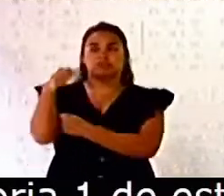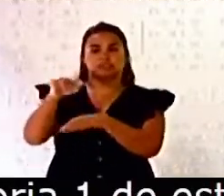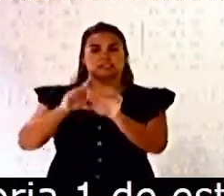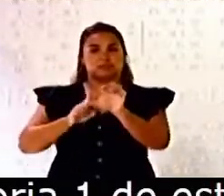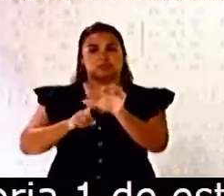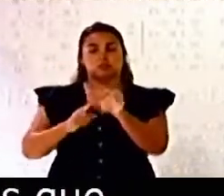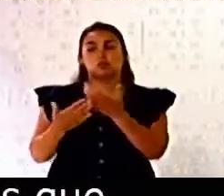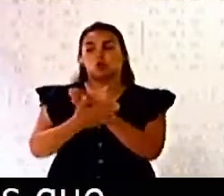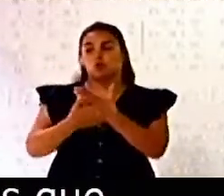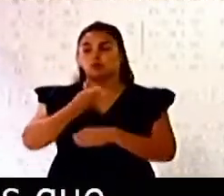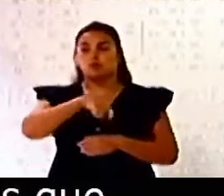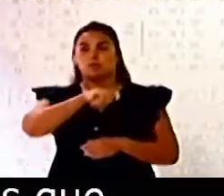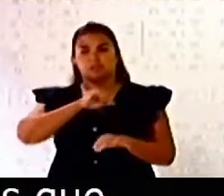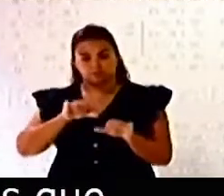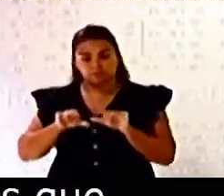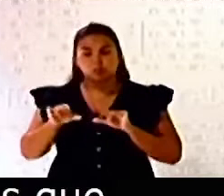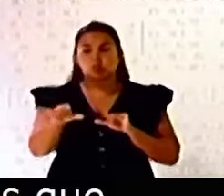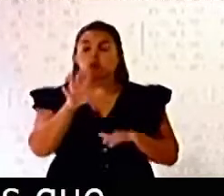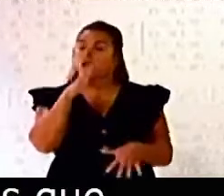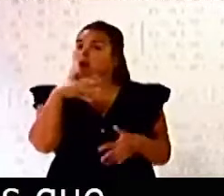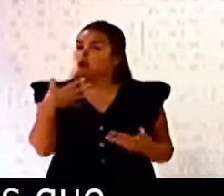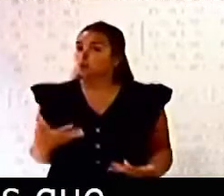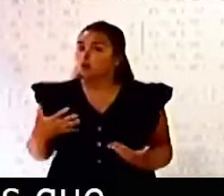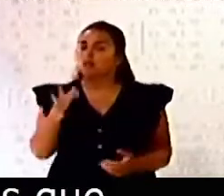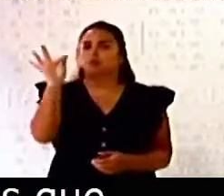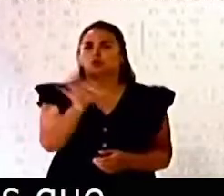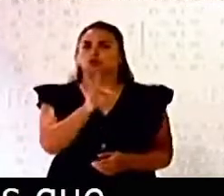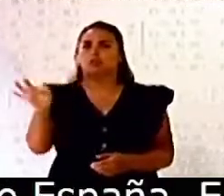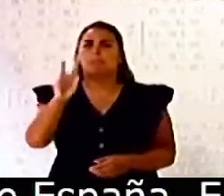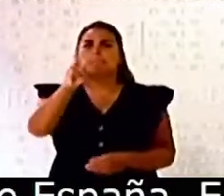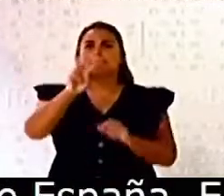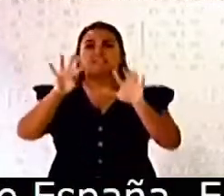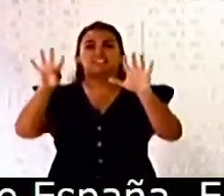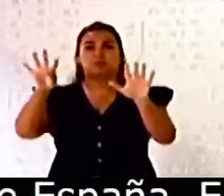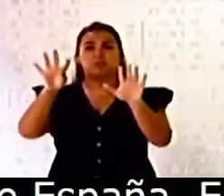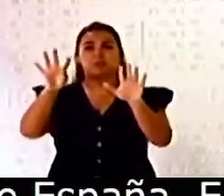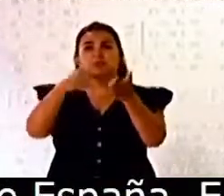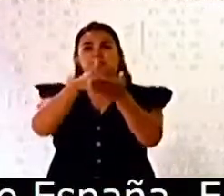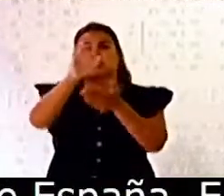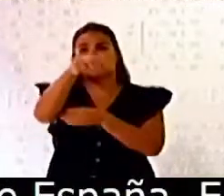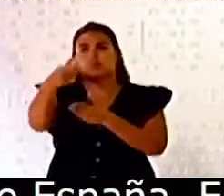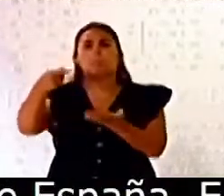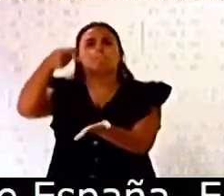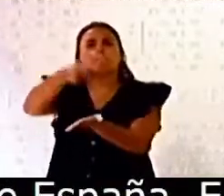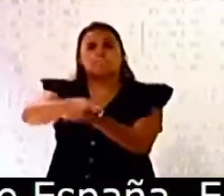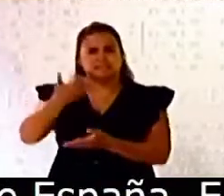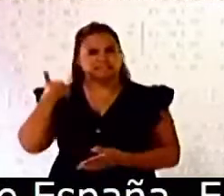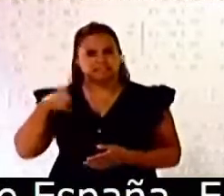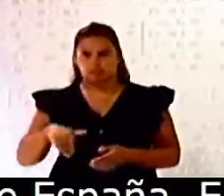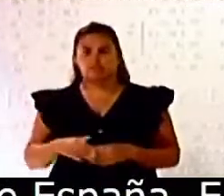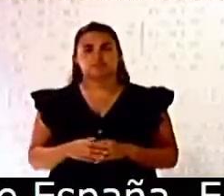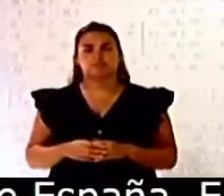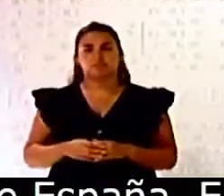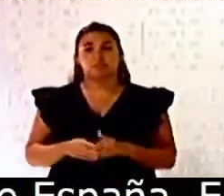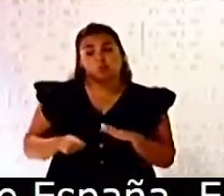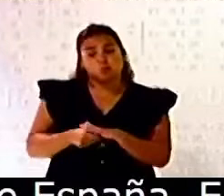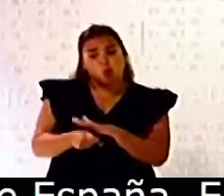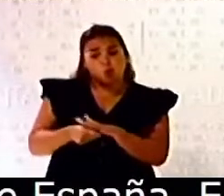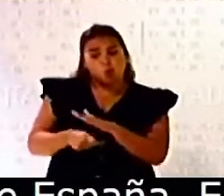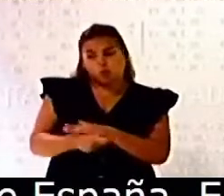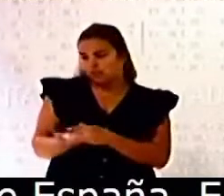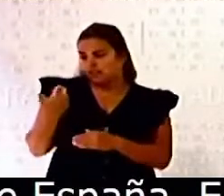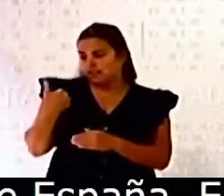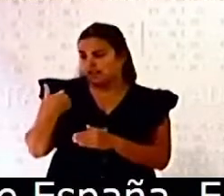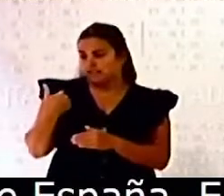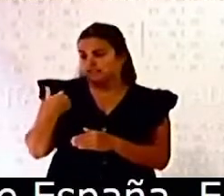el Gobierno de España? En estos momentos hay 29 millones de euros pagados y, además de las solicitudes que han llegado en los últimos días